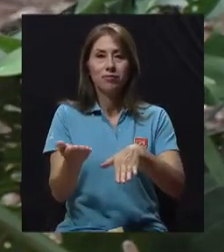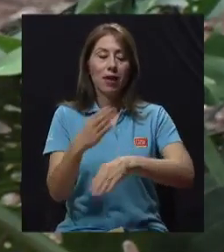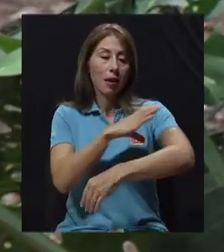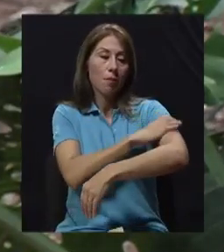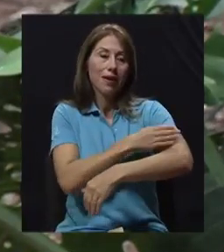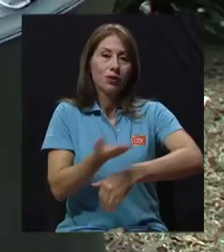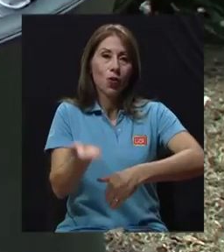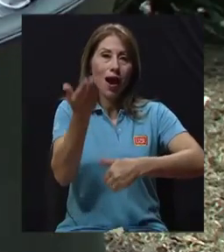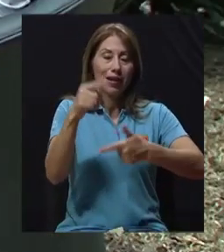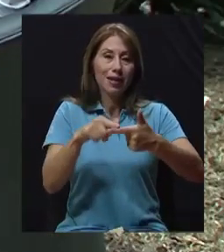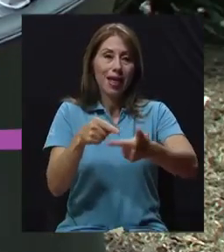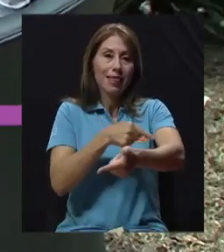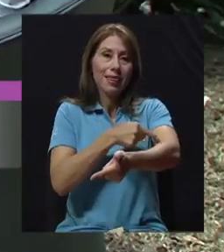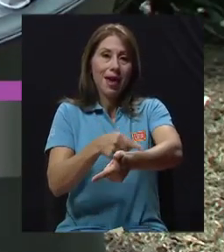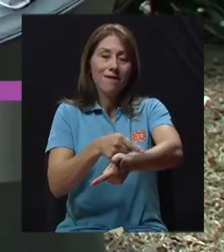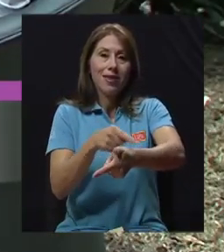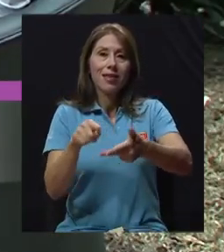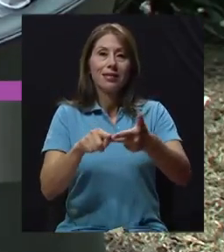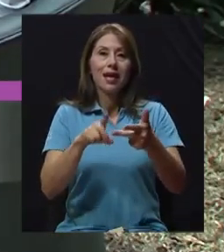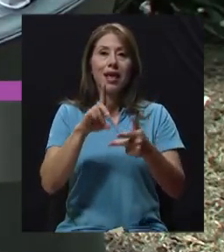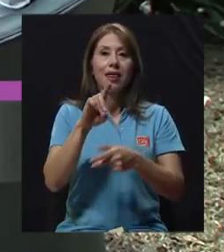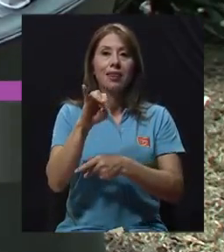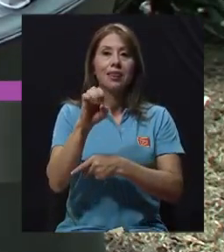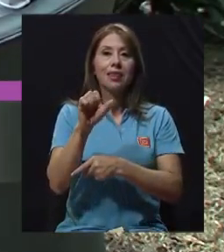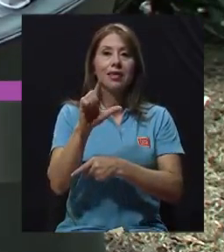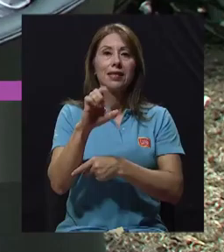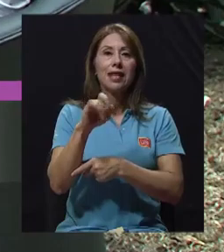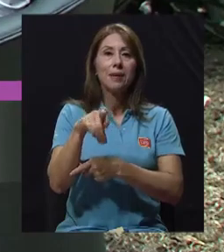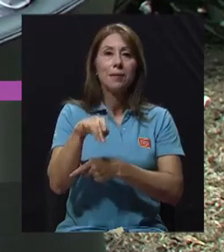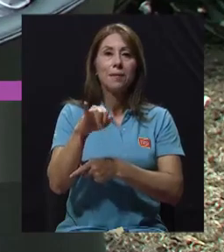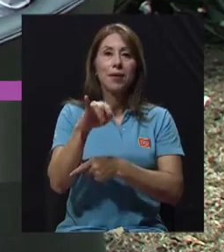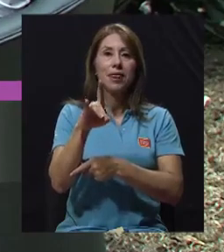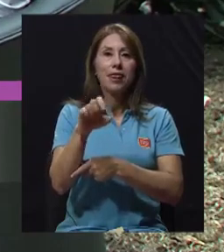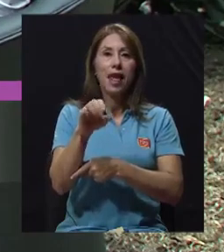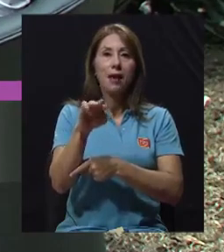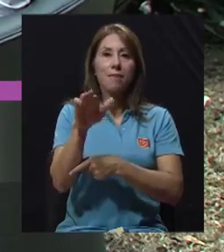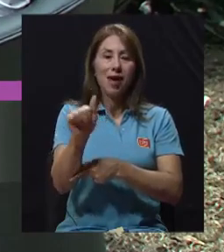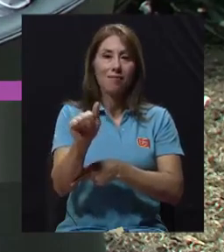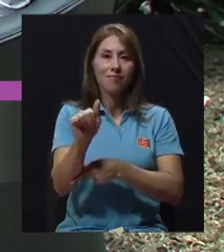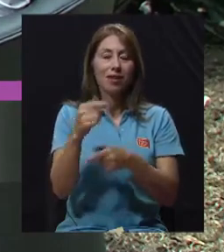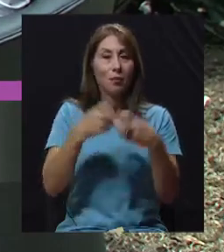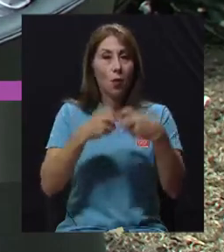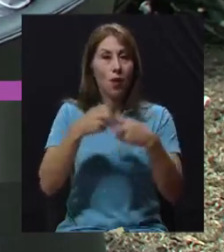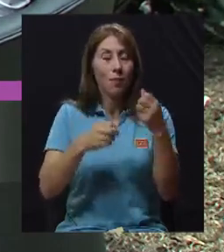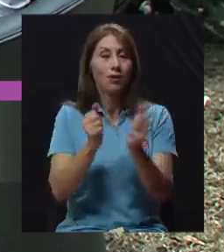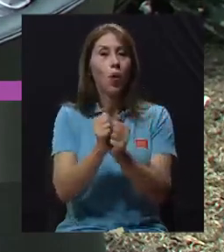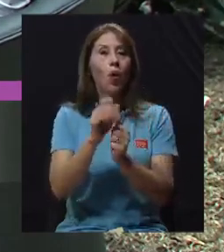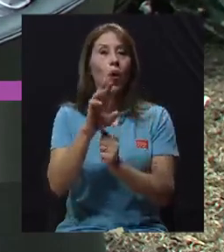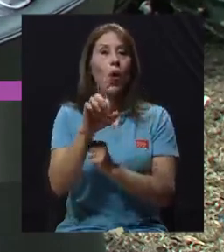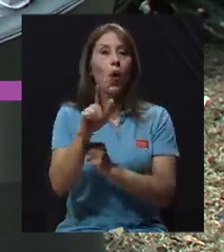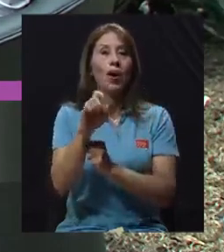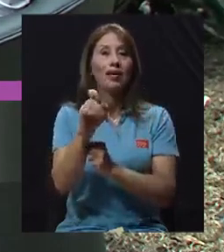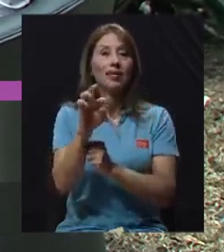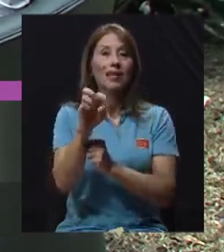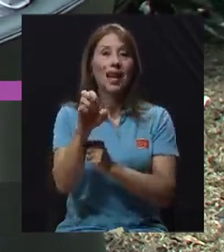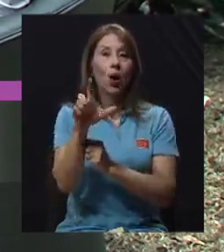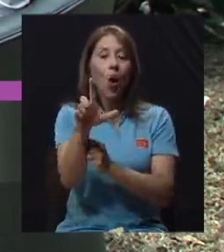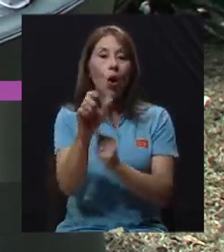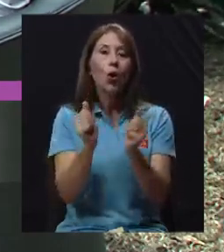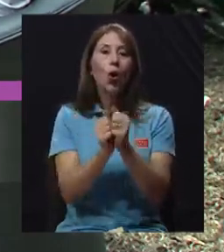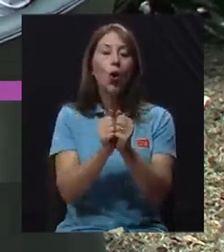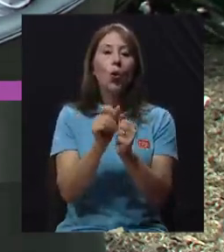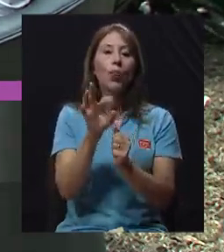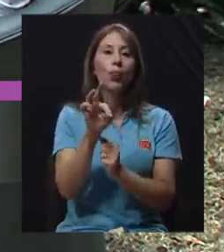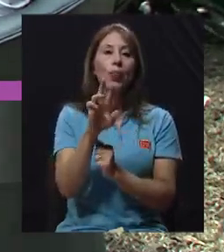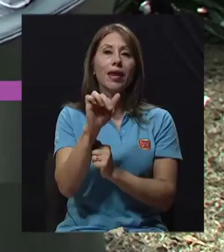la diabetes, la dislipidemia, que eso es alteración en el colesterol, en los triglicéridos, la enfermedad